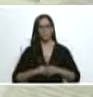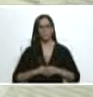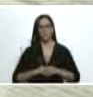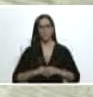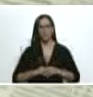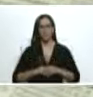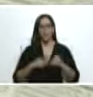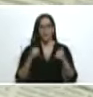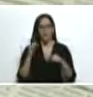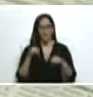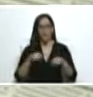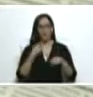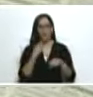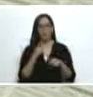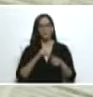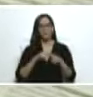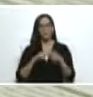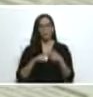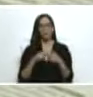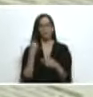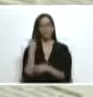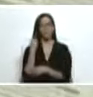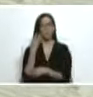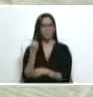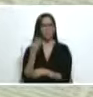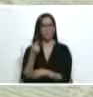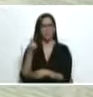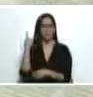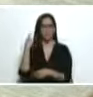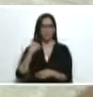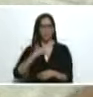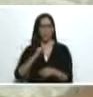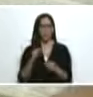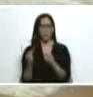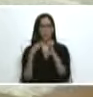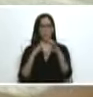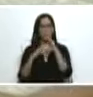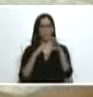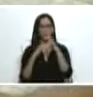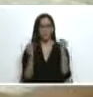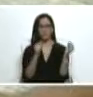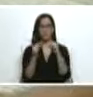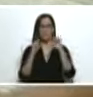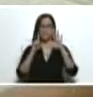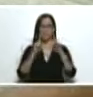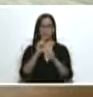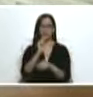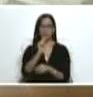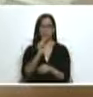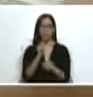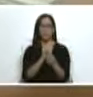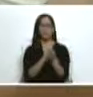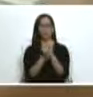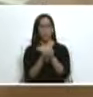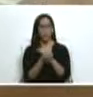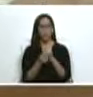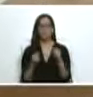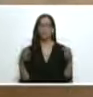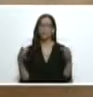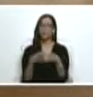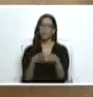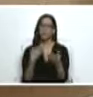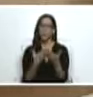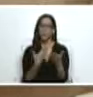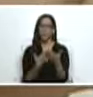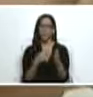Aquí dice entonces, una asamblea que hubo ayer de comunicadores, discusiones de las 7 transformaciones concentran propuestas para